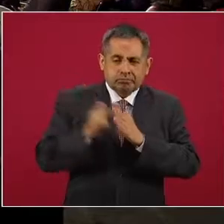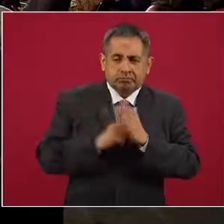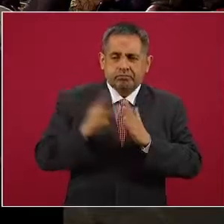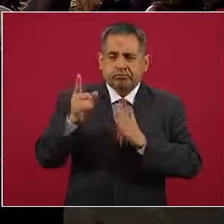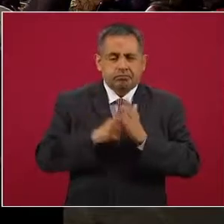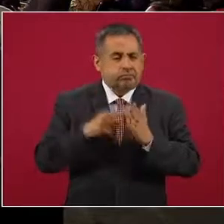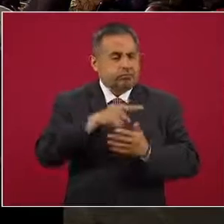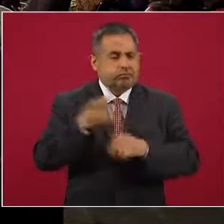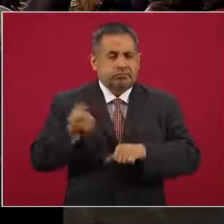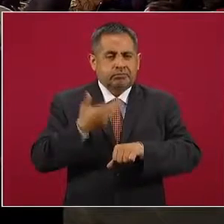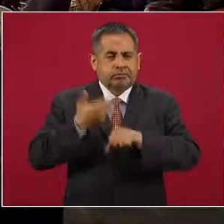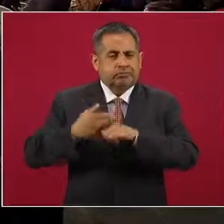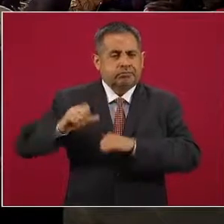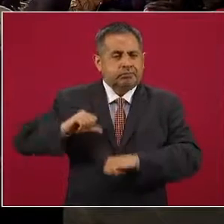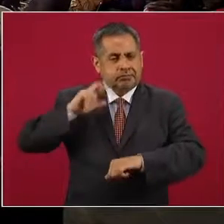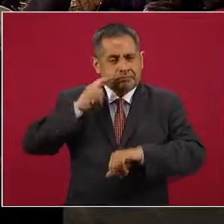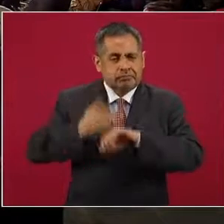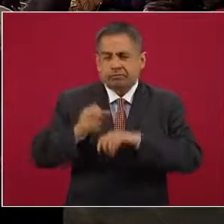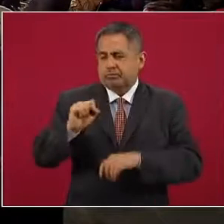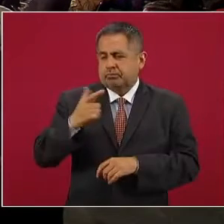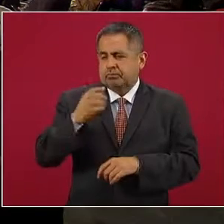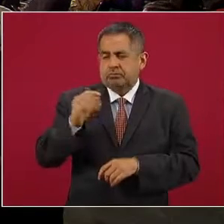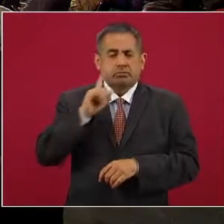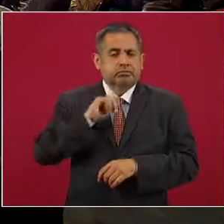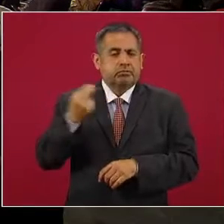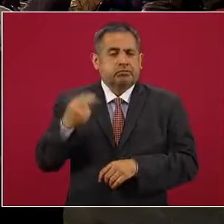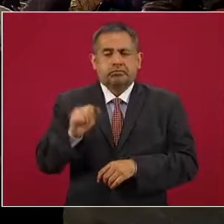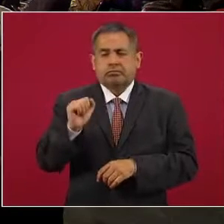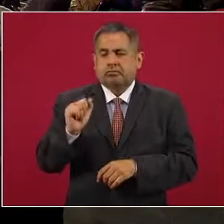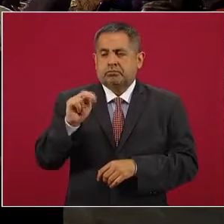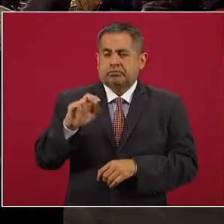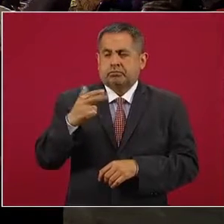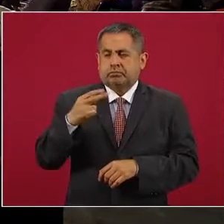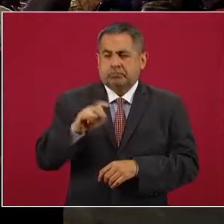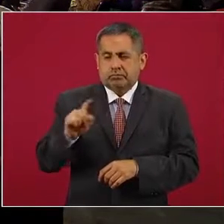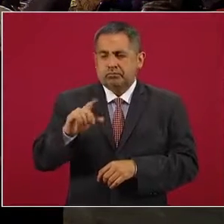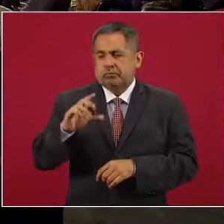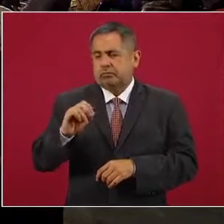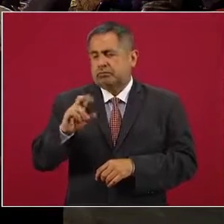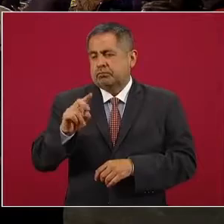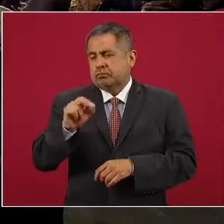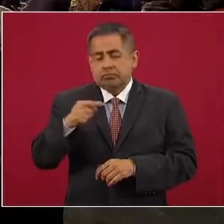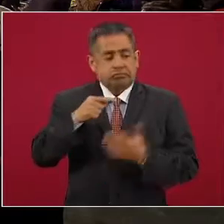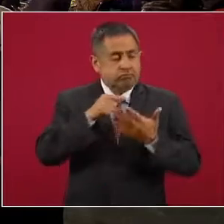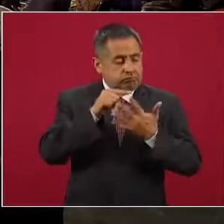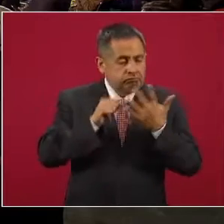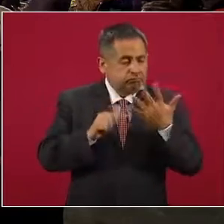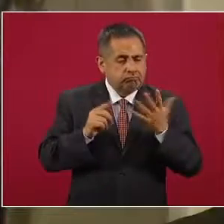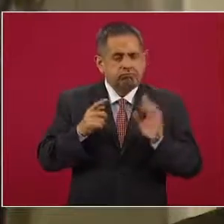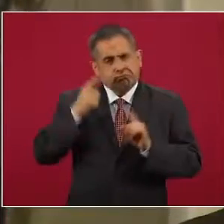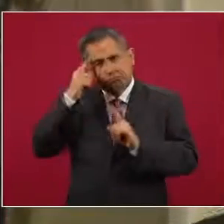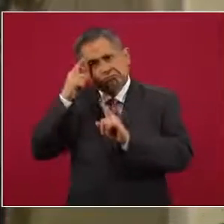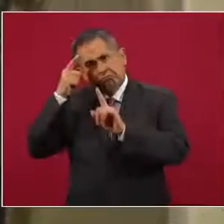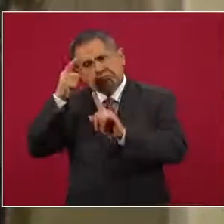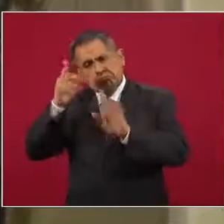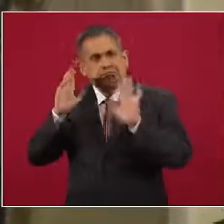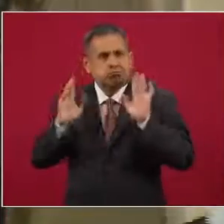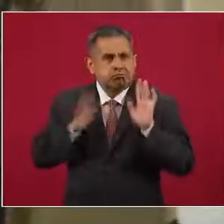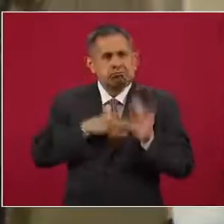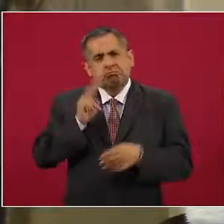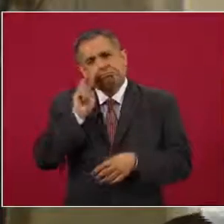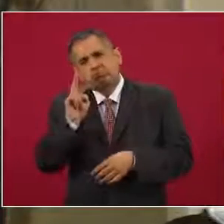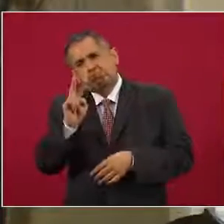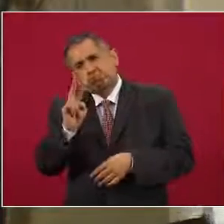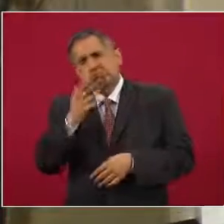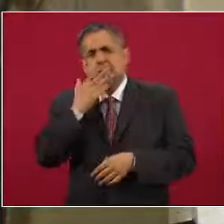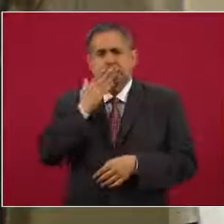secretaria de Gobernación, Sánchez Cordero, hubo expectativas buenas, eso fue por lo menos lo que nosotros palpamos